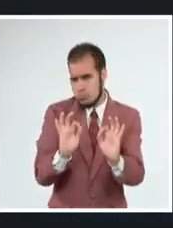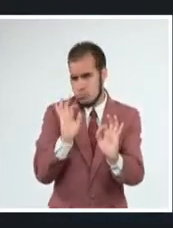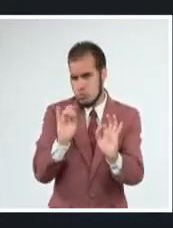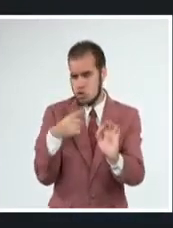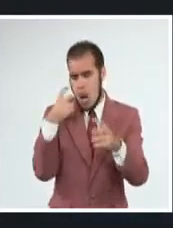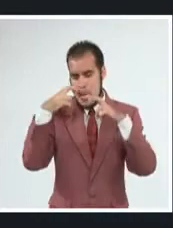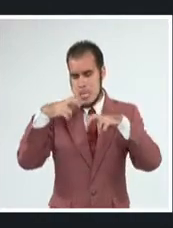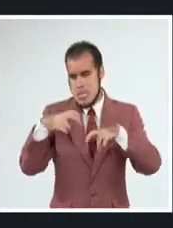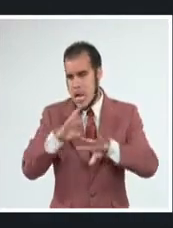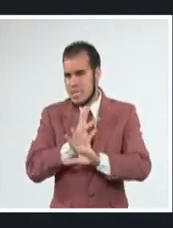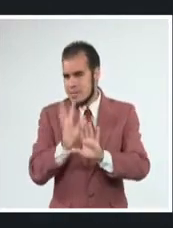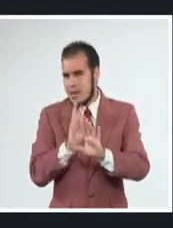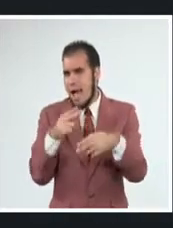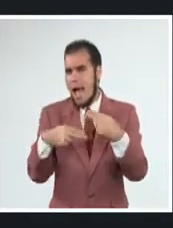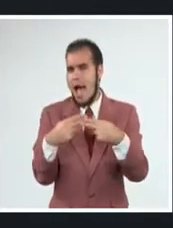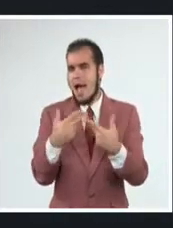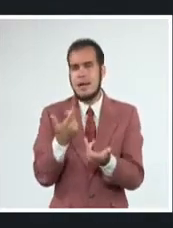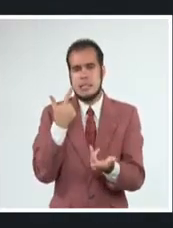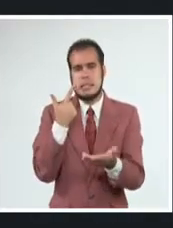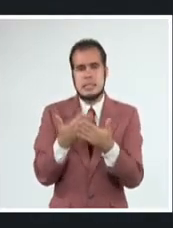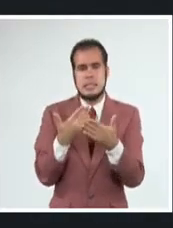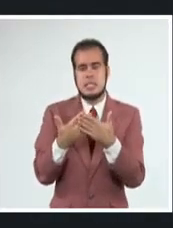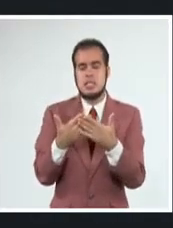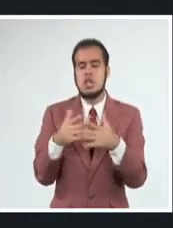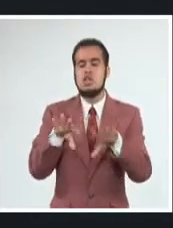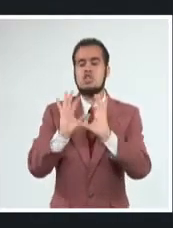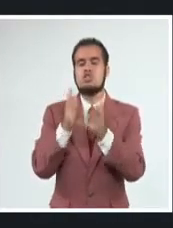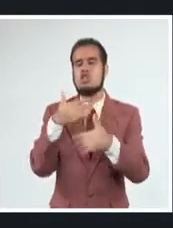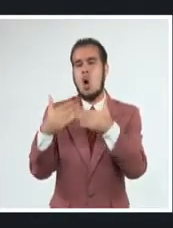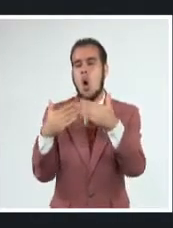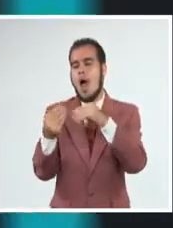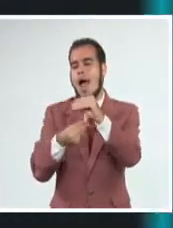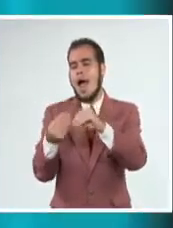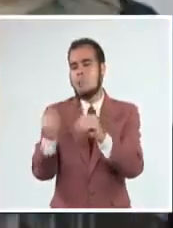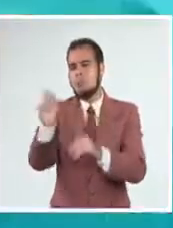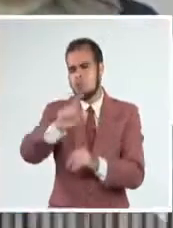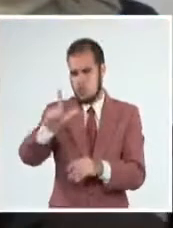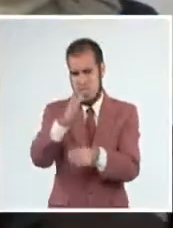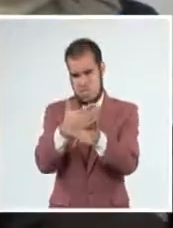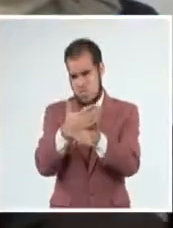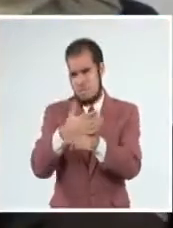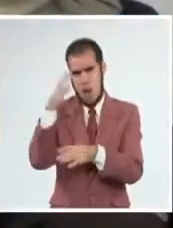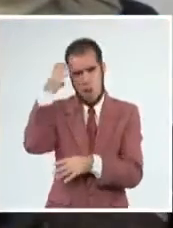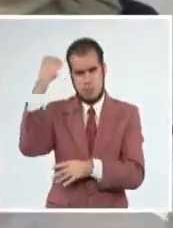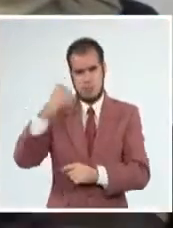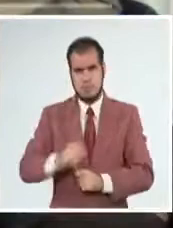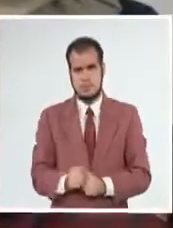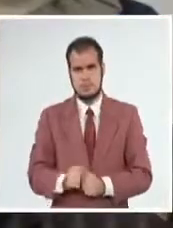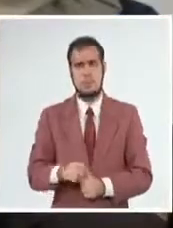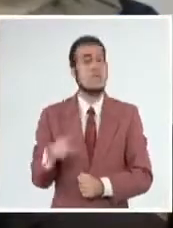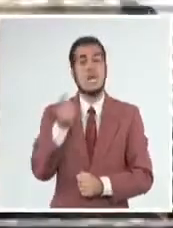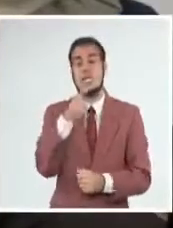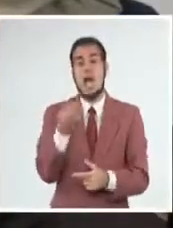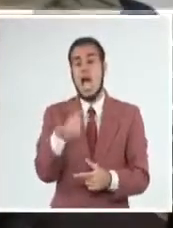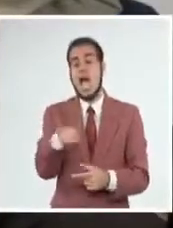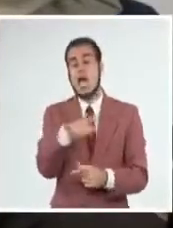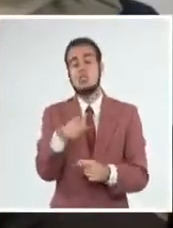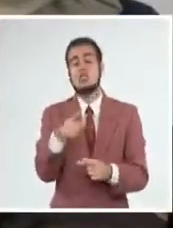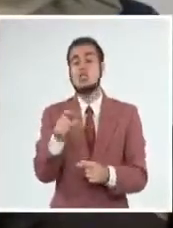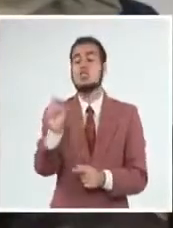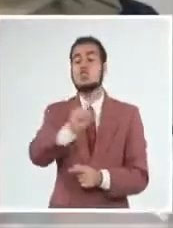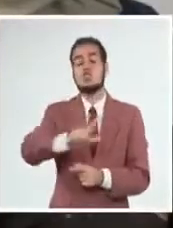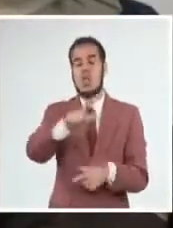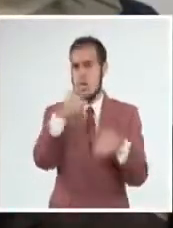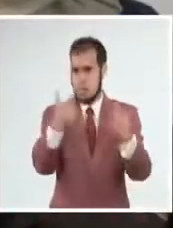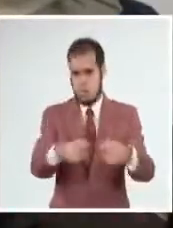hemos hecho sobre los procesos de cambio social bajo diferentes regímenes totalitarios. No es un curso político, es un curso social, es